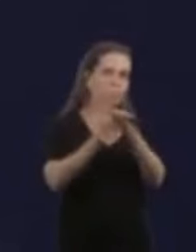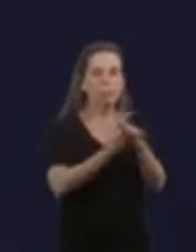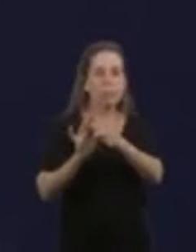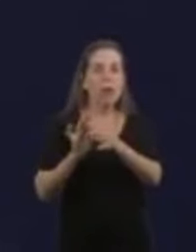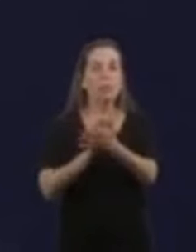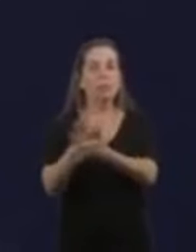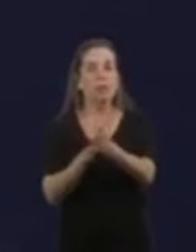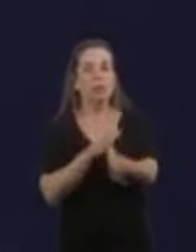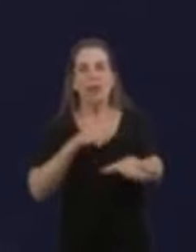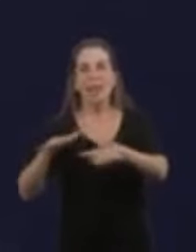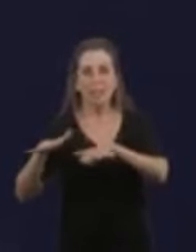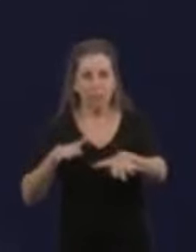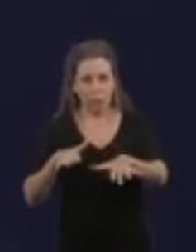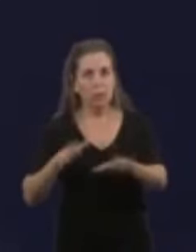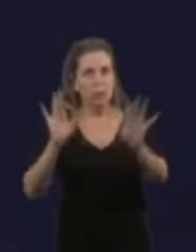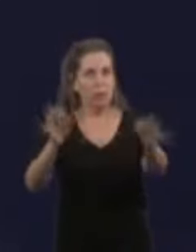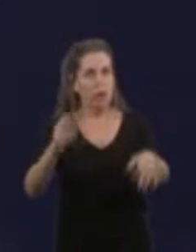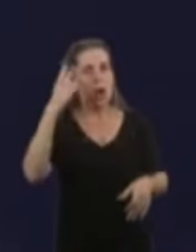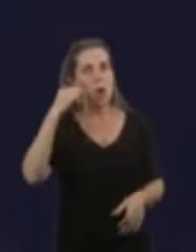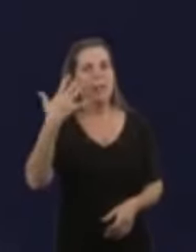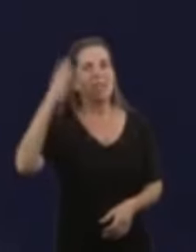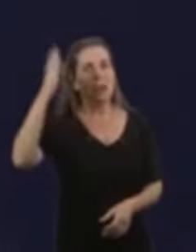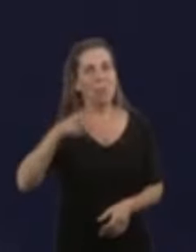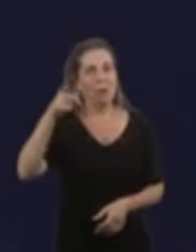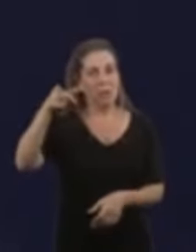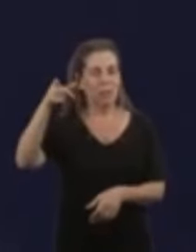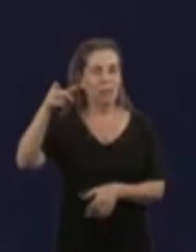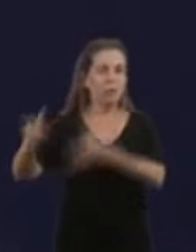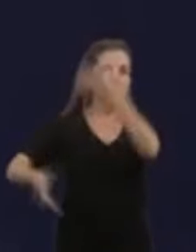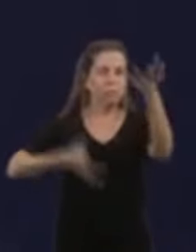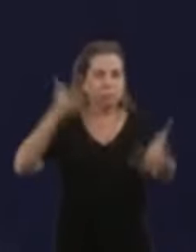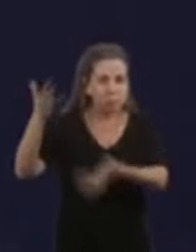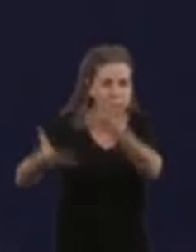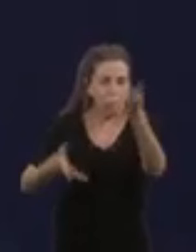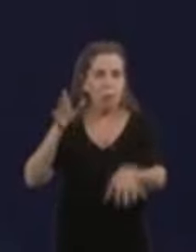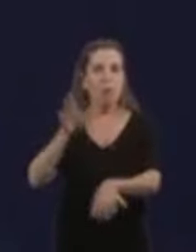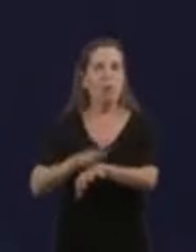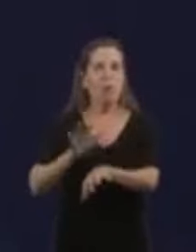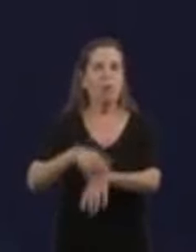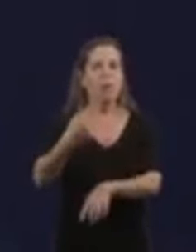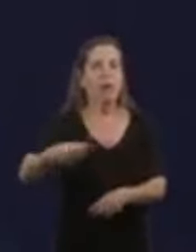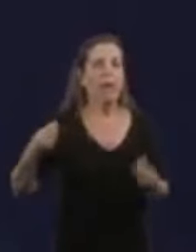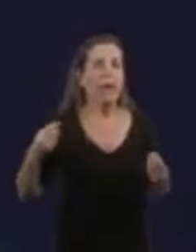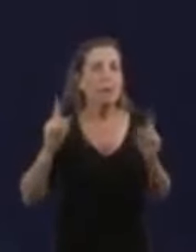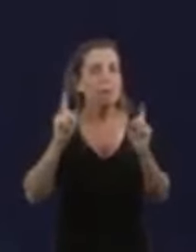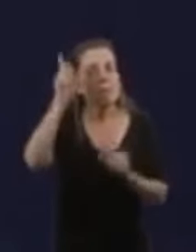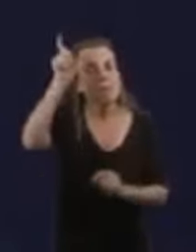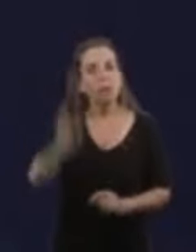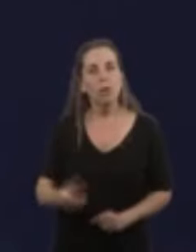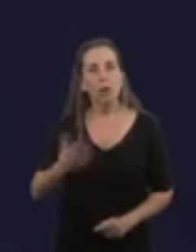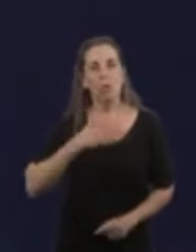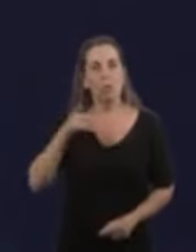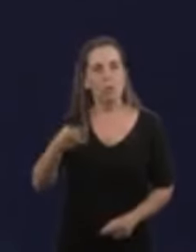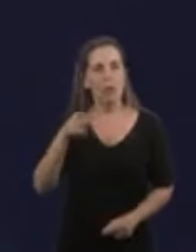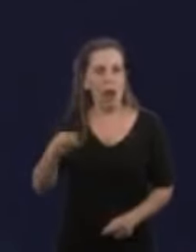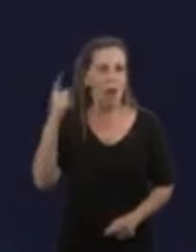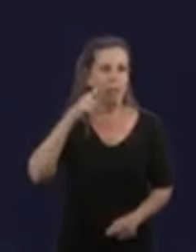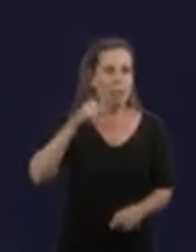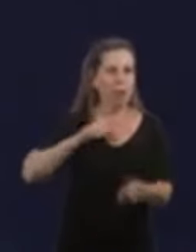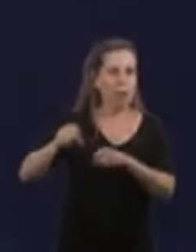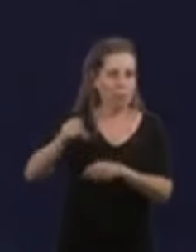recordemos que el 95 por de los incendios son provocados por la actividad humana esto es siempre